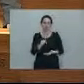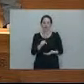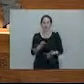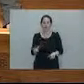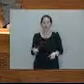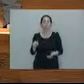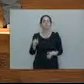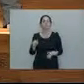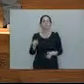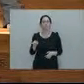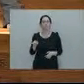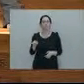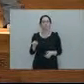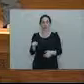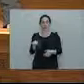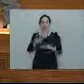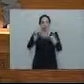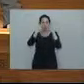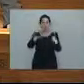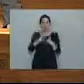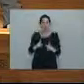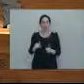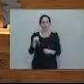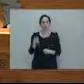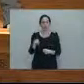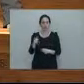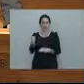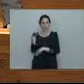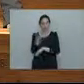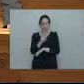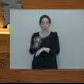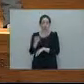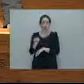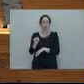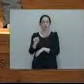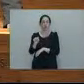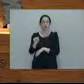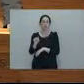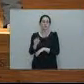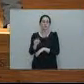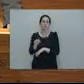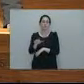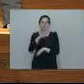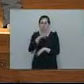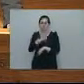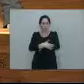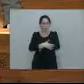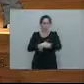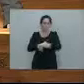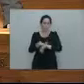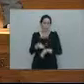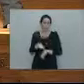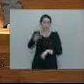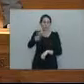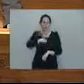Y estas cifras proceden, evidentemente, del aumento de la pobreza en términos generales en España.